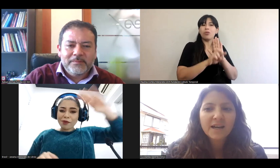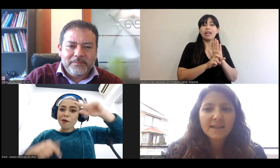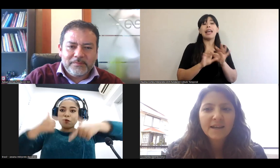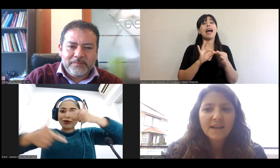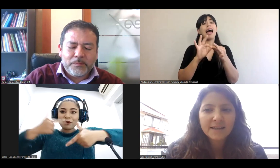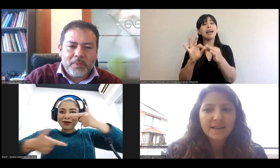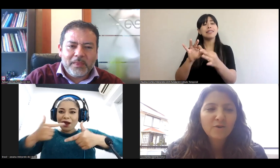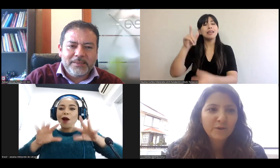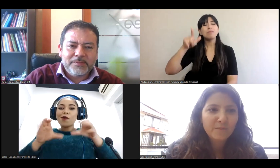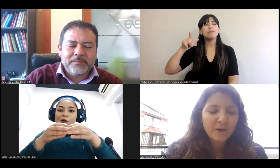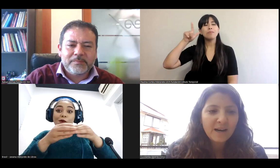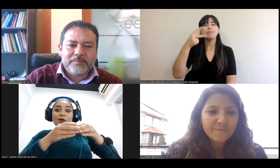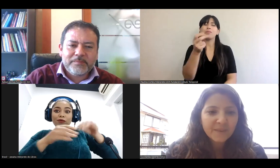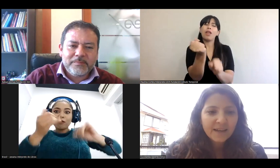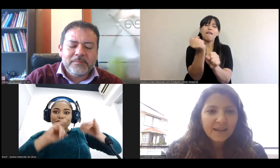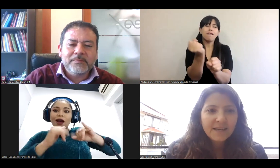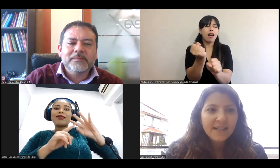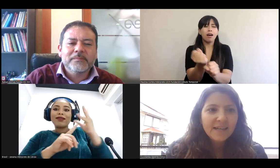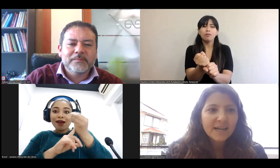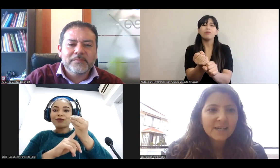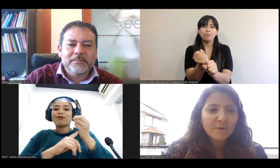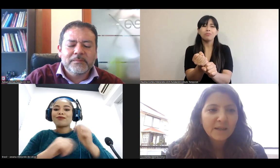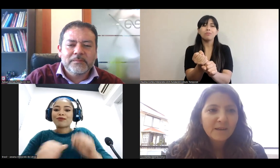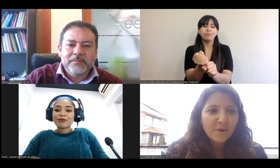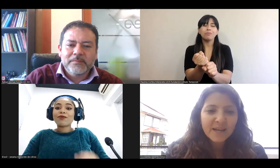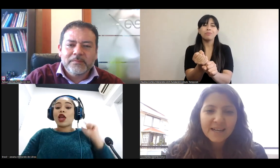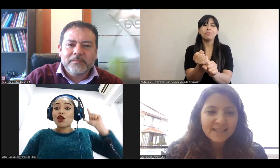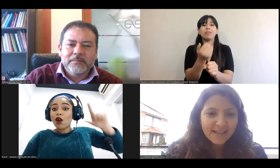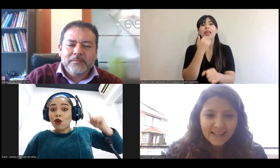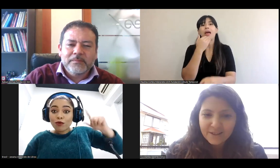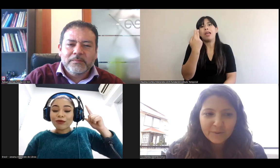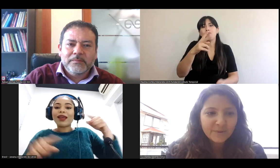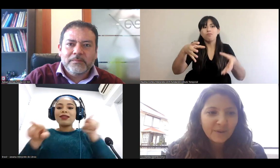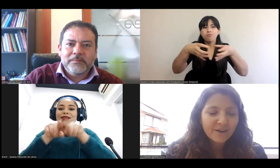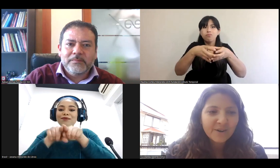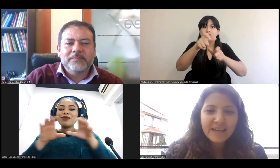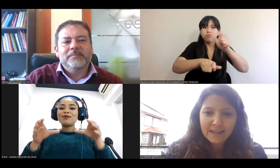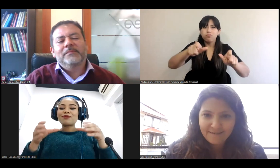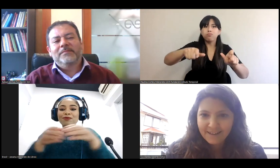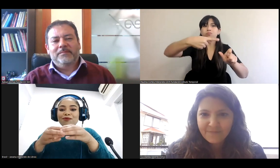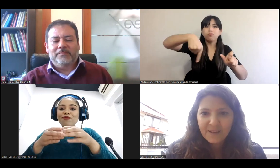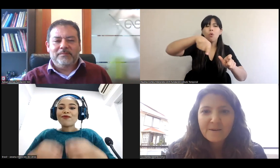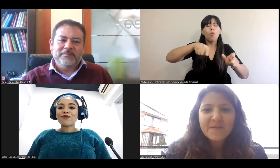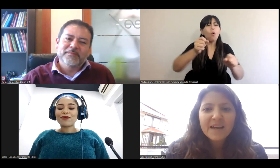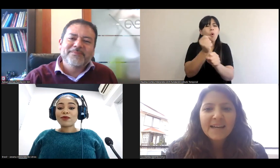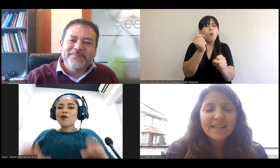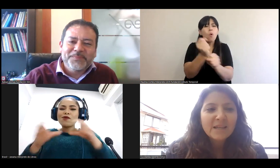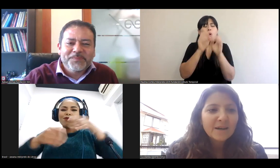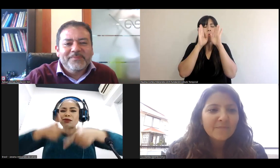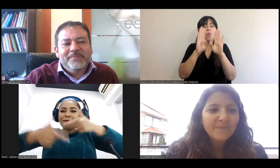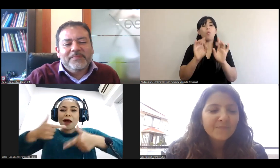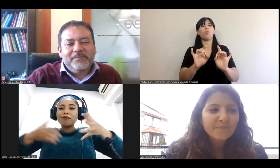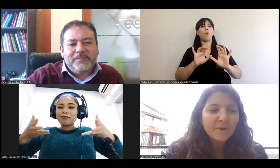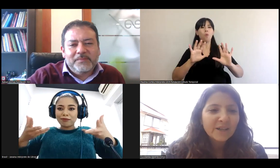Laboratorio de Arte Lóbulo Temporal y a su equipo que han hecho un trabajo increíble, ¿ya?